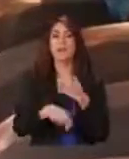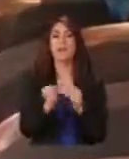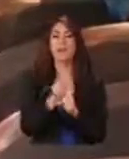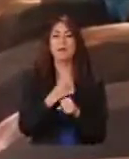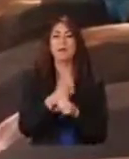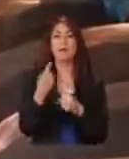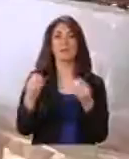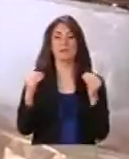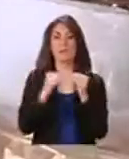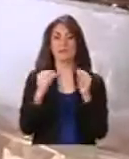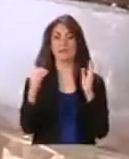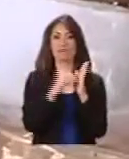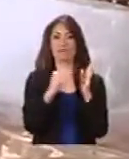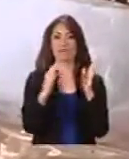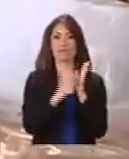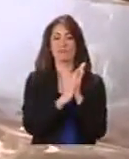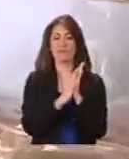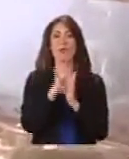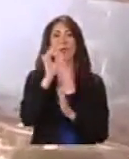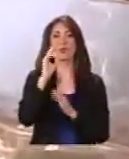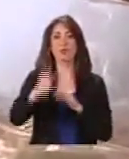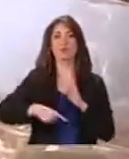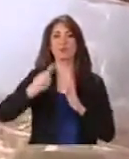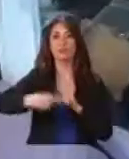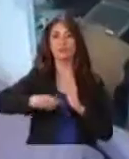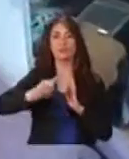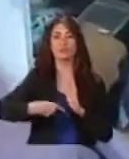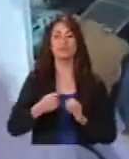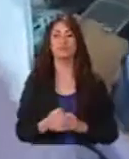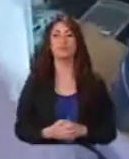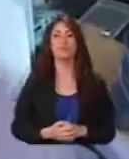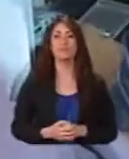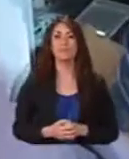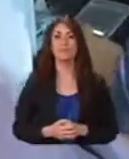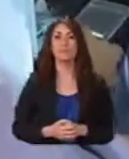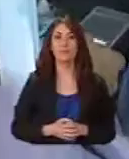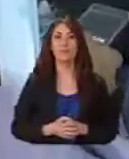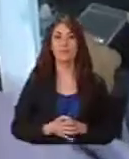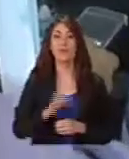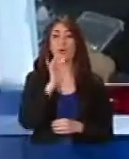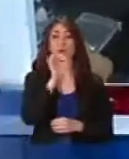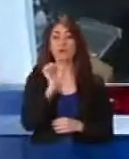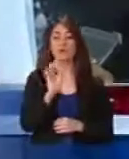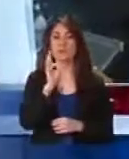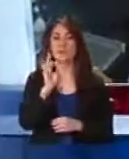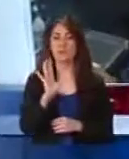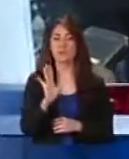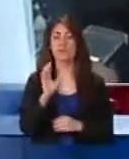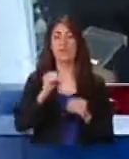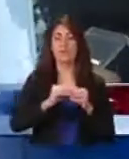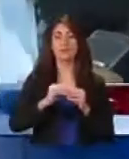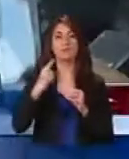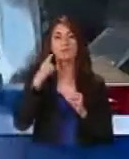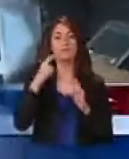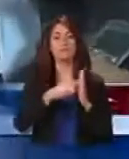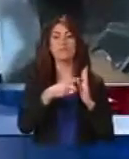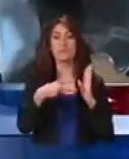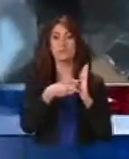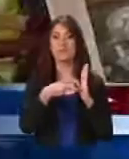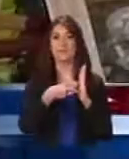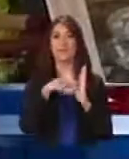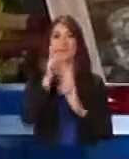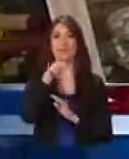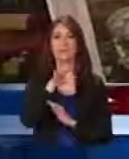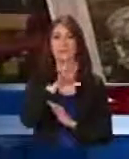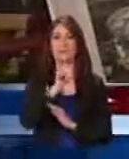la colocación simbólica de la primera de 8 turbinas de generación. Son 8 de 187.5 kilovatios que van a generar